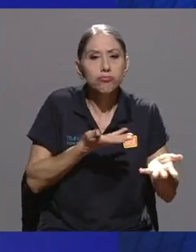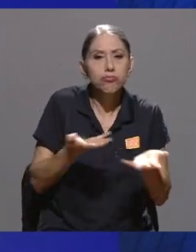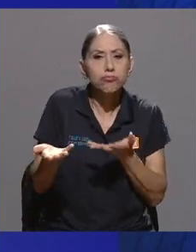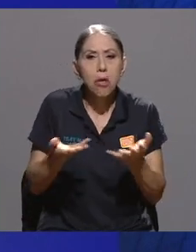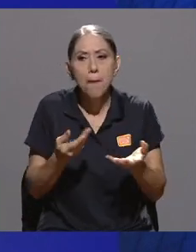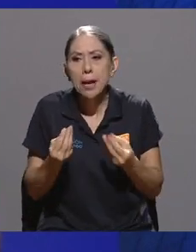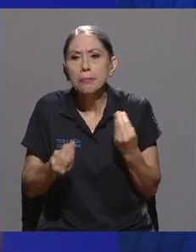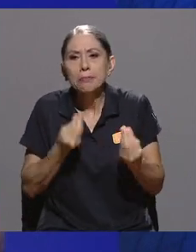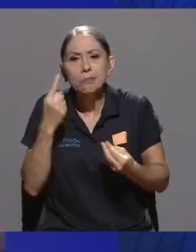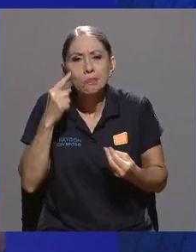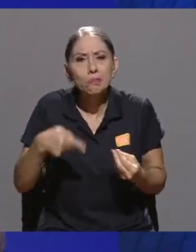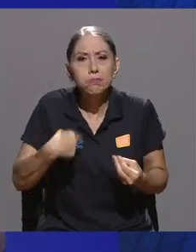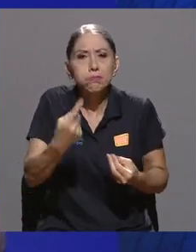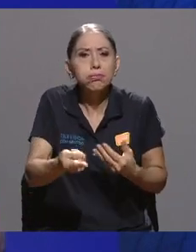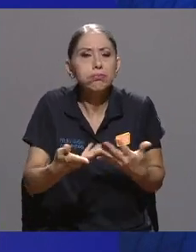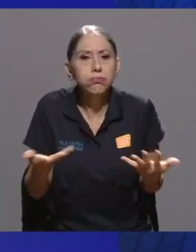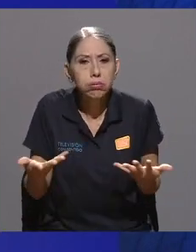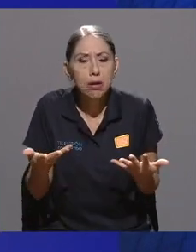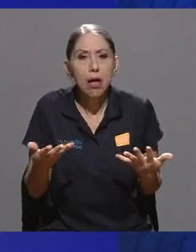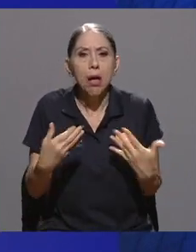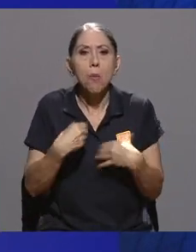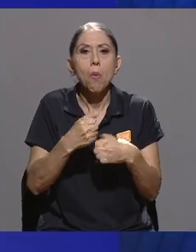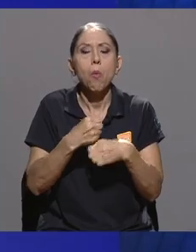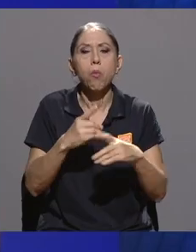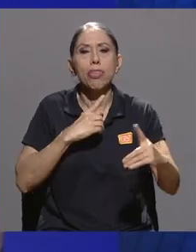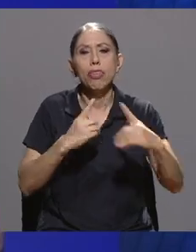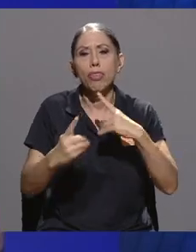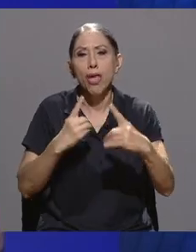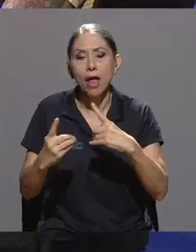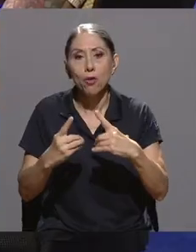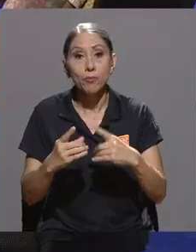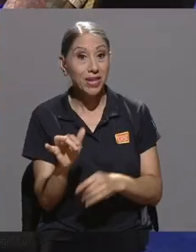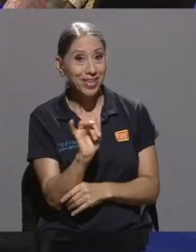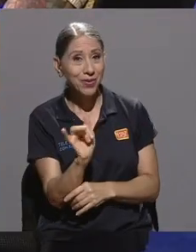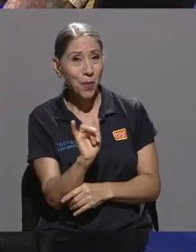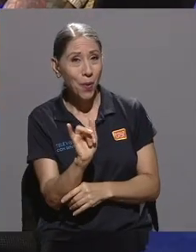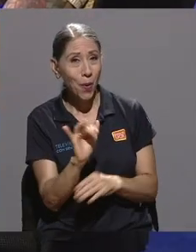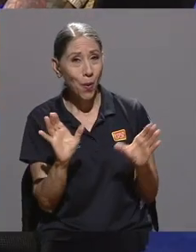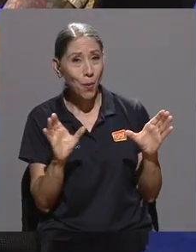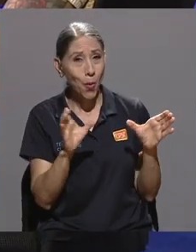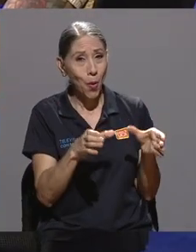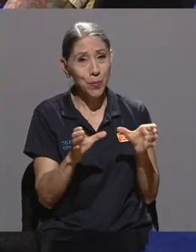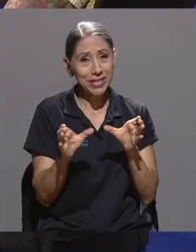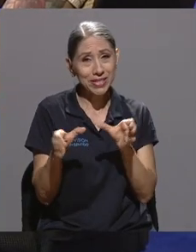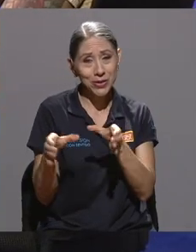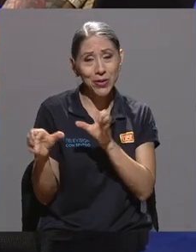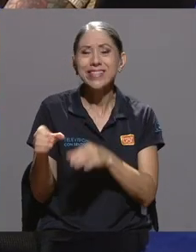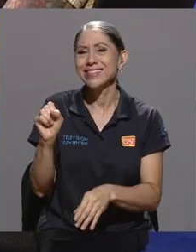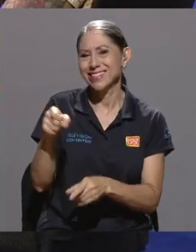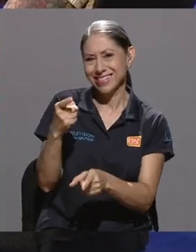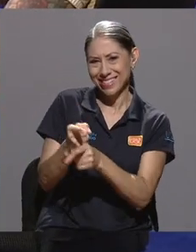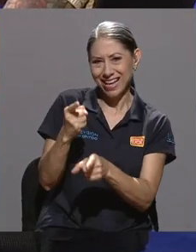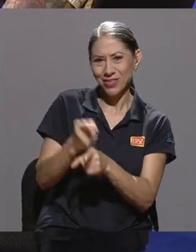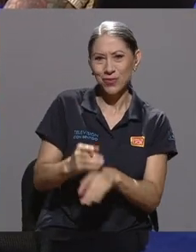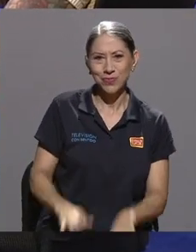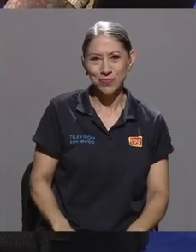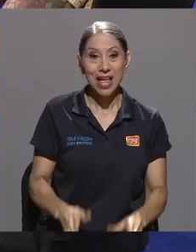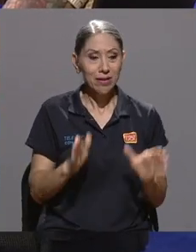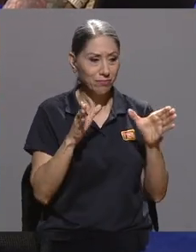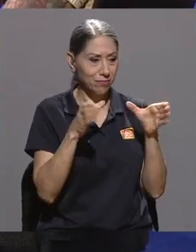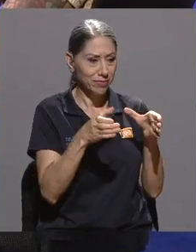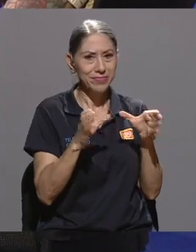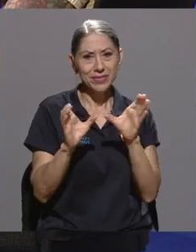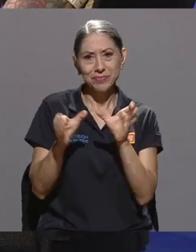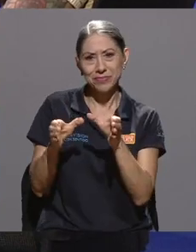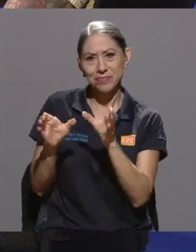seguimos, ¿no? Y después de generar un diálogo fluido. O funciona mucho como... Como comisiones, sí, exacto. Que enfocan en